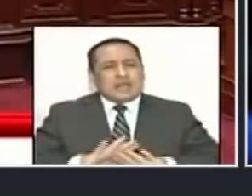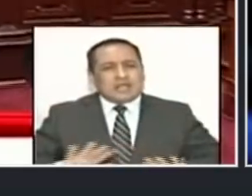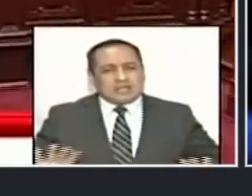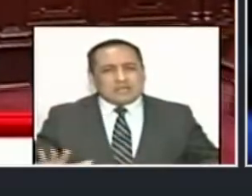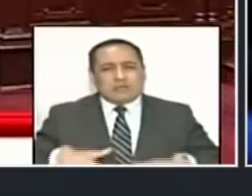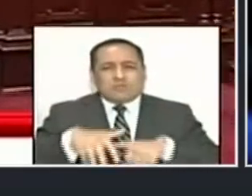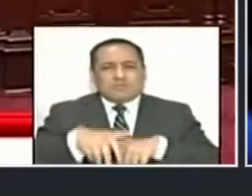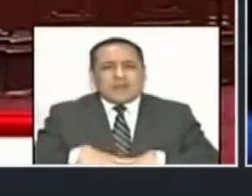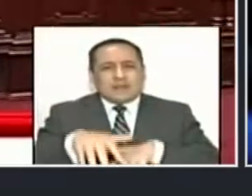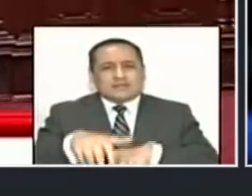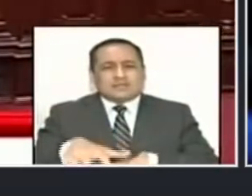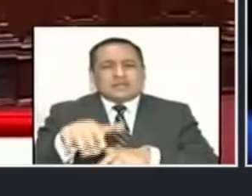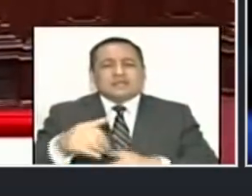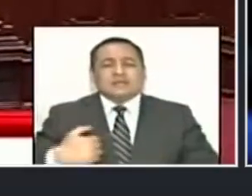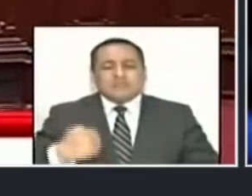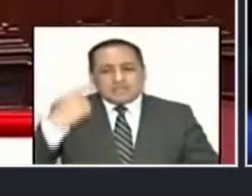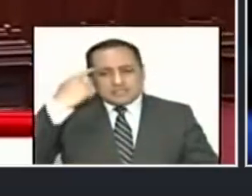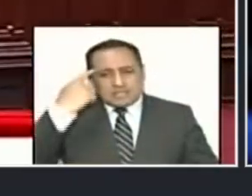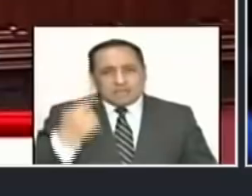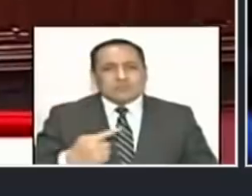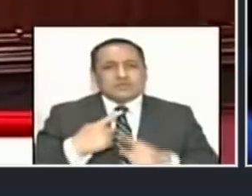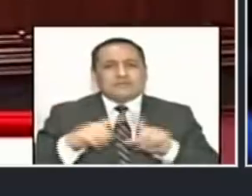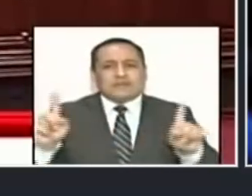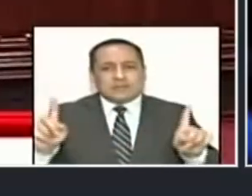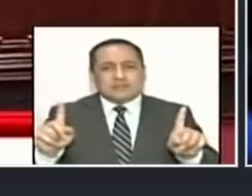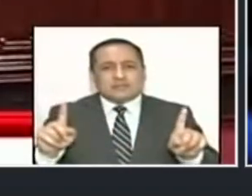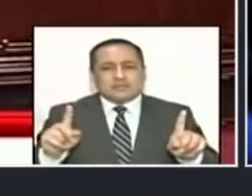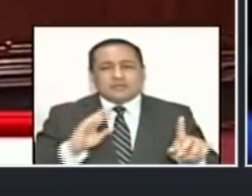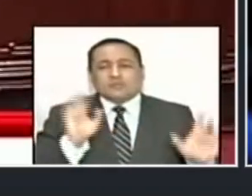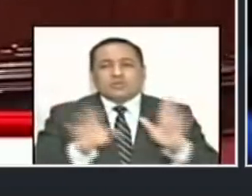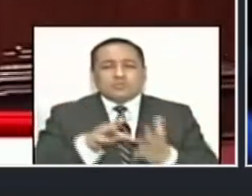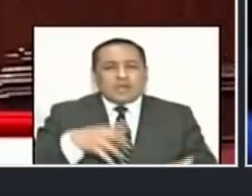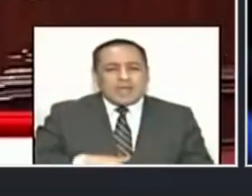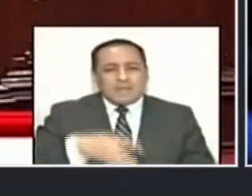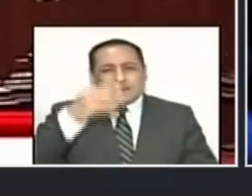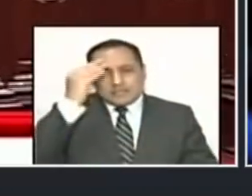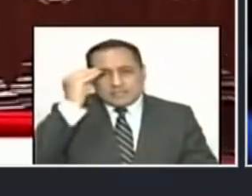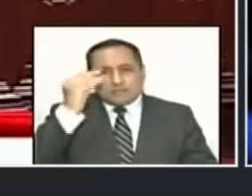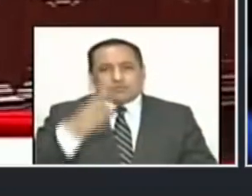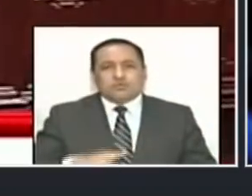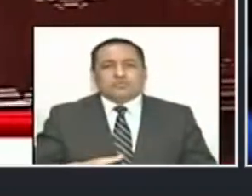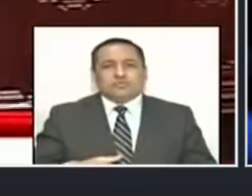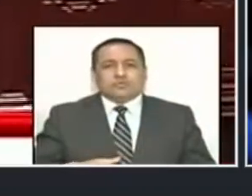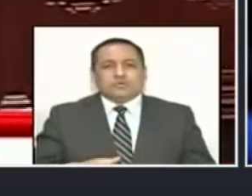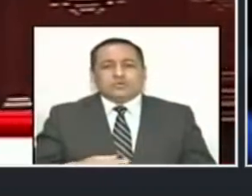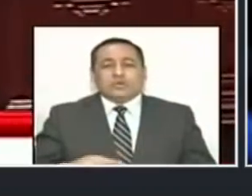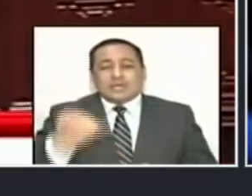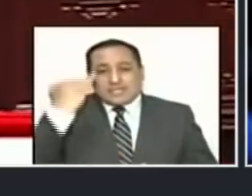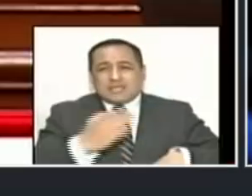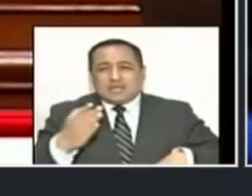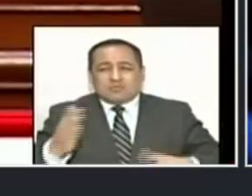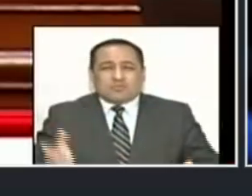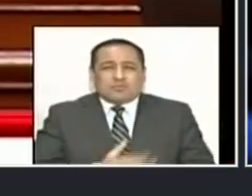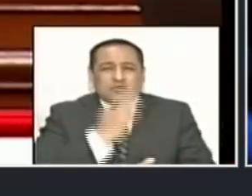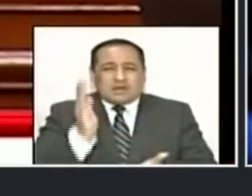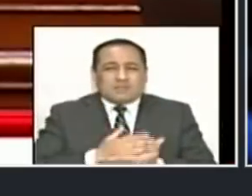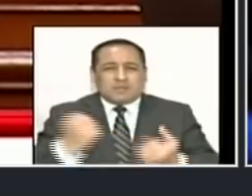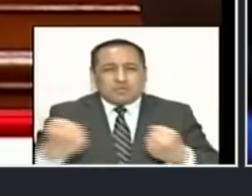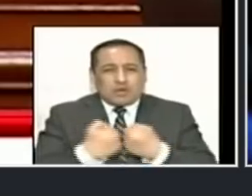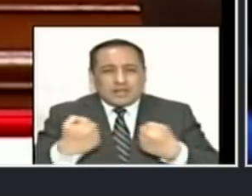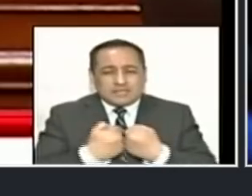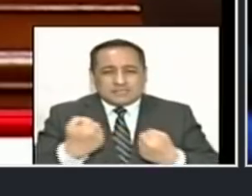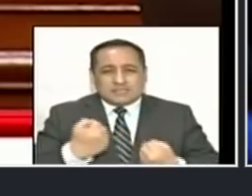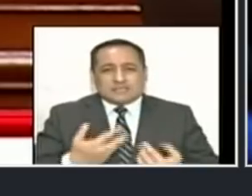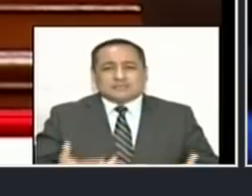legislativo sea más lento, ¿no? Entonces hay quienes dicen, oye, perdemos mucho tiempo, pero las leyes son pues para durar, ¿no? No es para estarlas